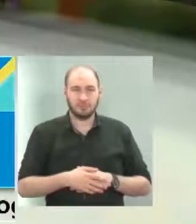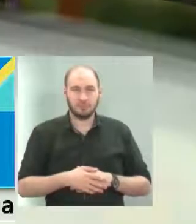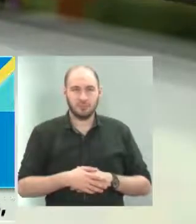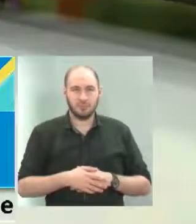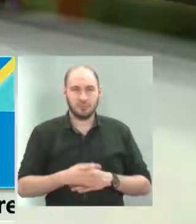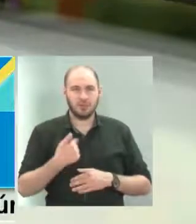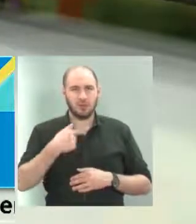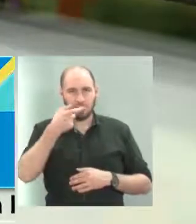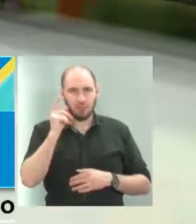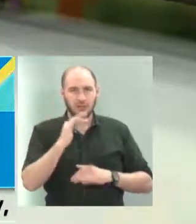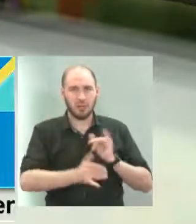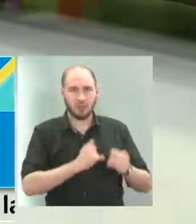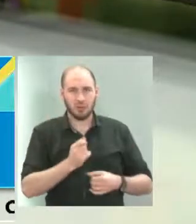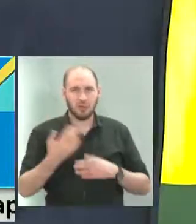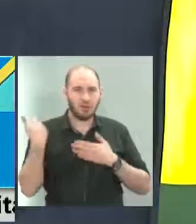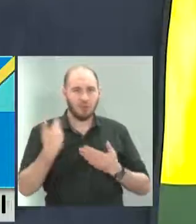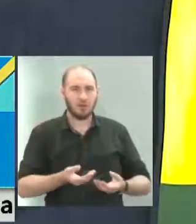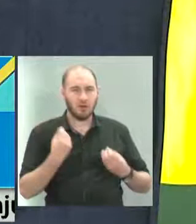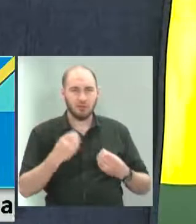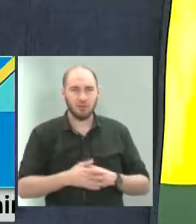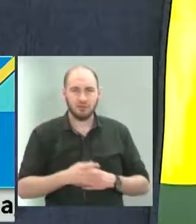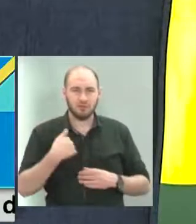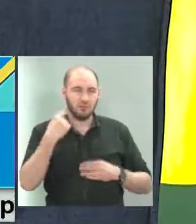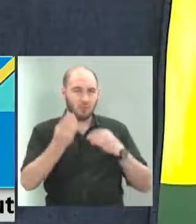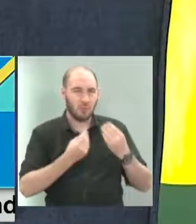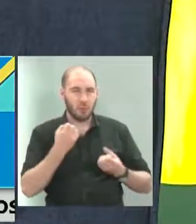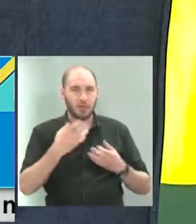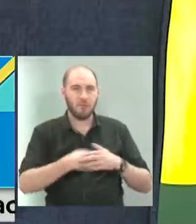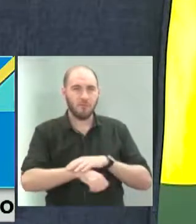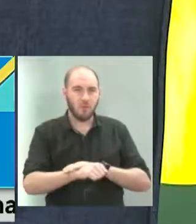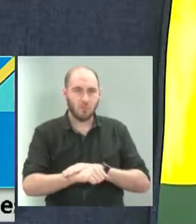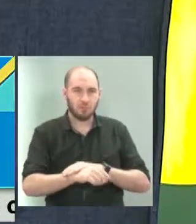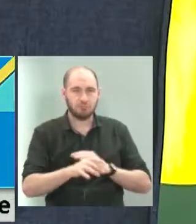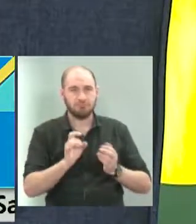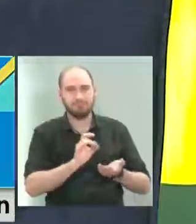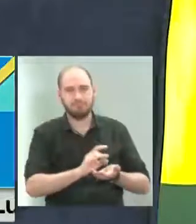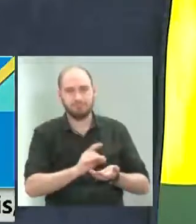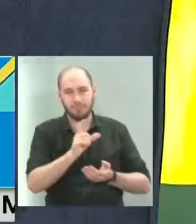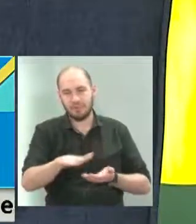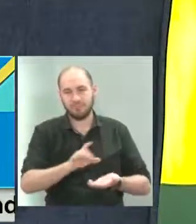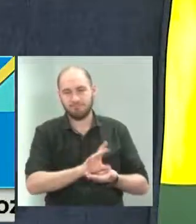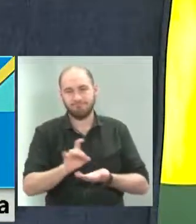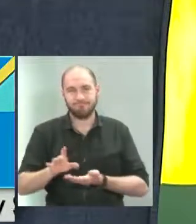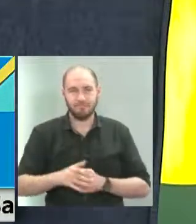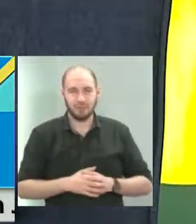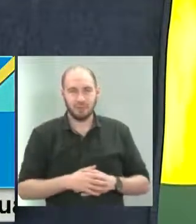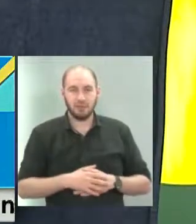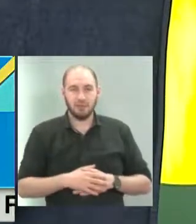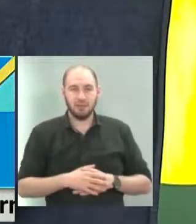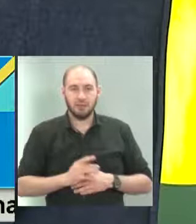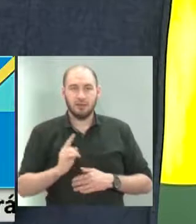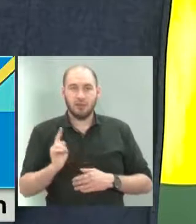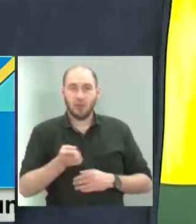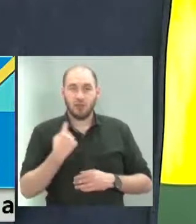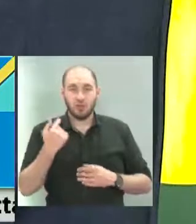Voy a contar la experiencia porque cómo viene esto. A mí me preocupa mucho porque el fútbol sigue expulsando chicos. Uh-huh. Sigue expulsando. Lo que nosotros vemos